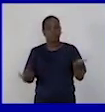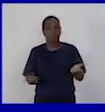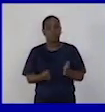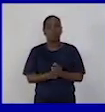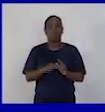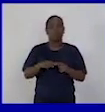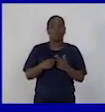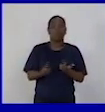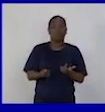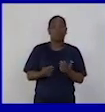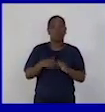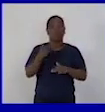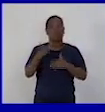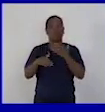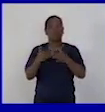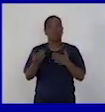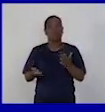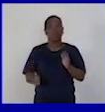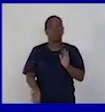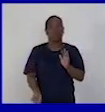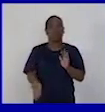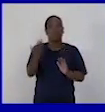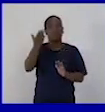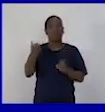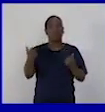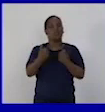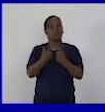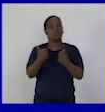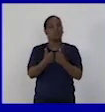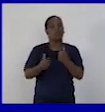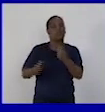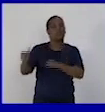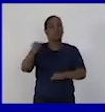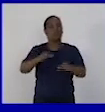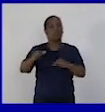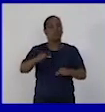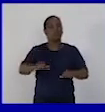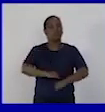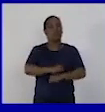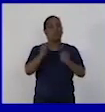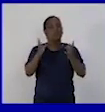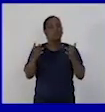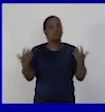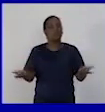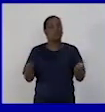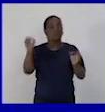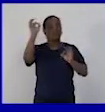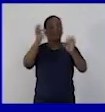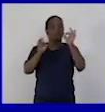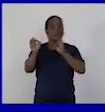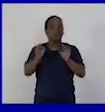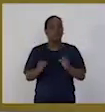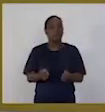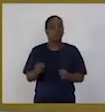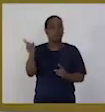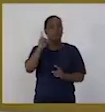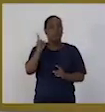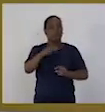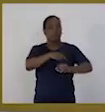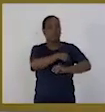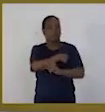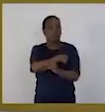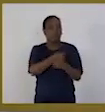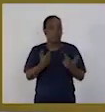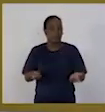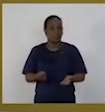que esto provocaría el aumento de choques efectivos entre las partículas de la sustancia reaccionante a la no catalizada. Ahora,